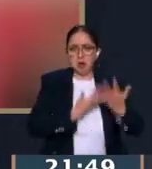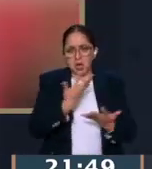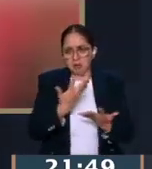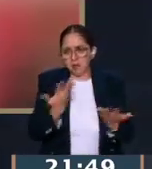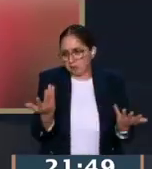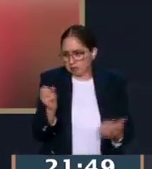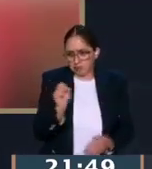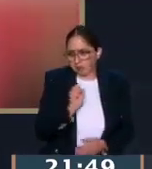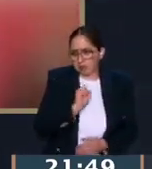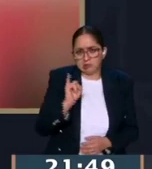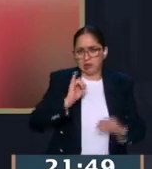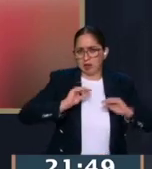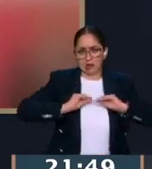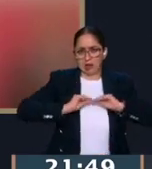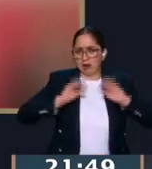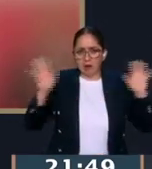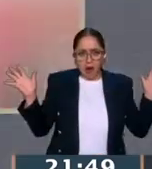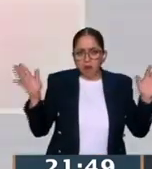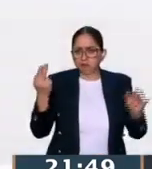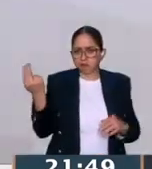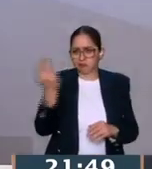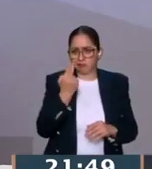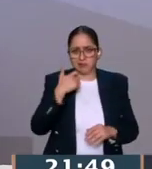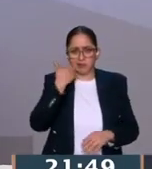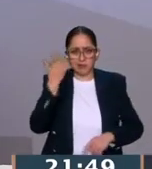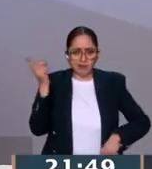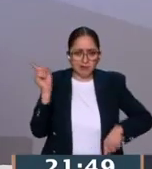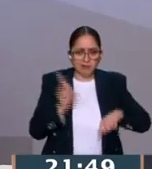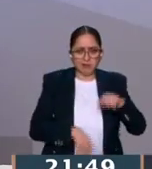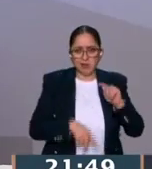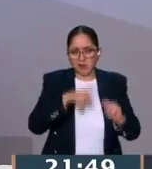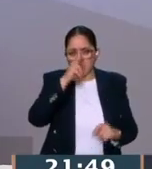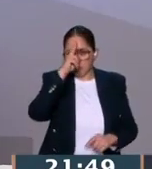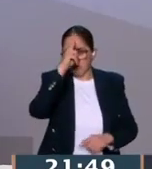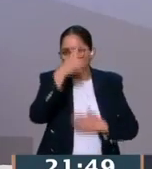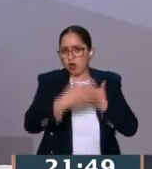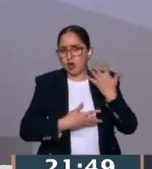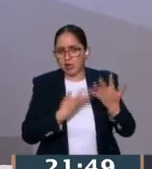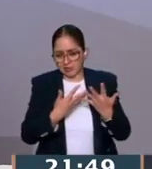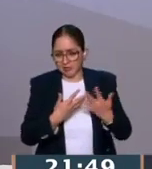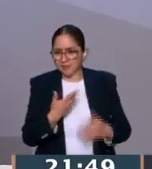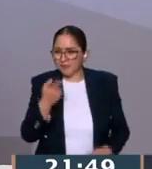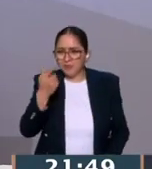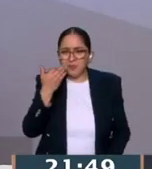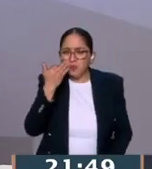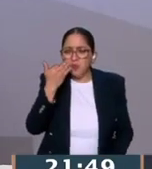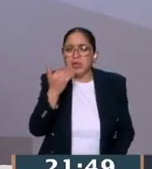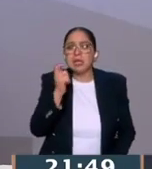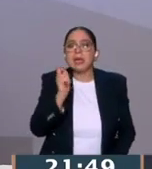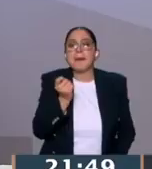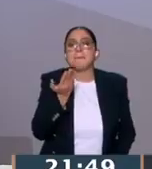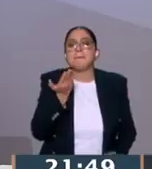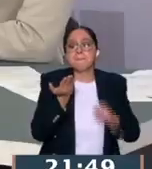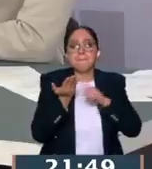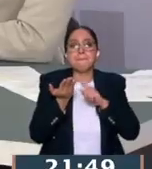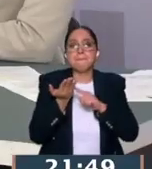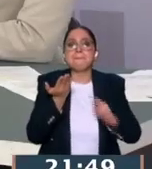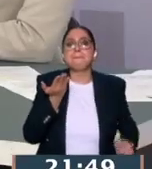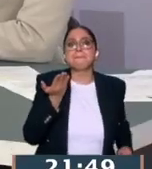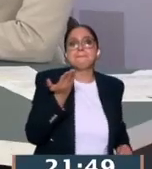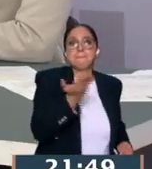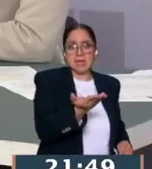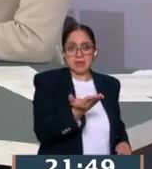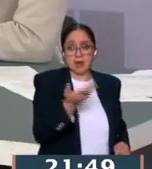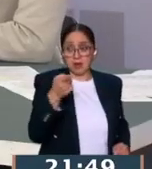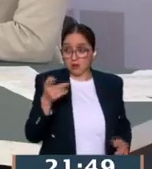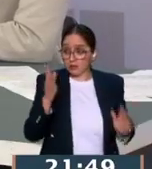vamos a querer que se termine la violencia? Fíjate, en su discurso lo dice claramente, es un exhorto, es un llamado, no quiere decir